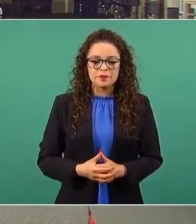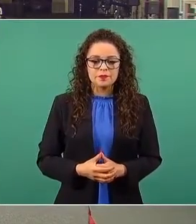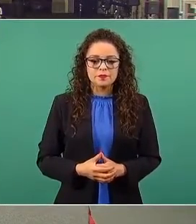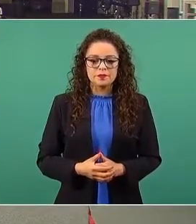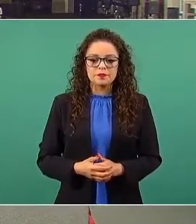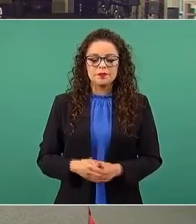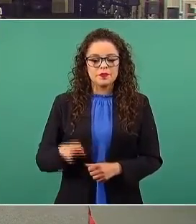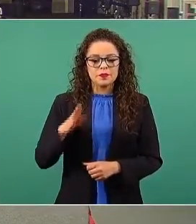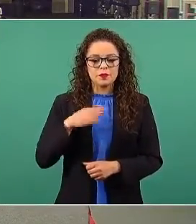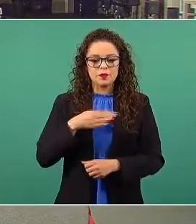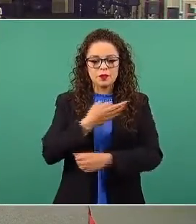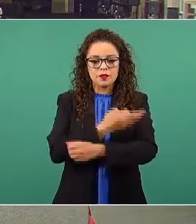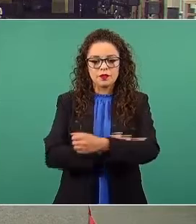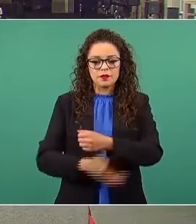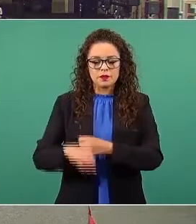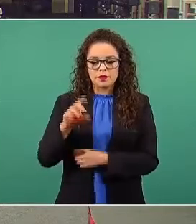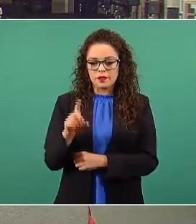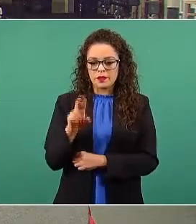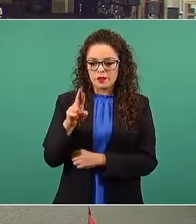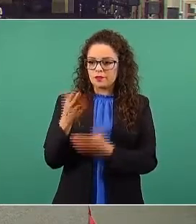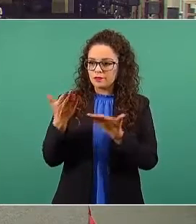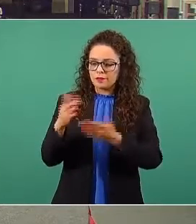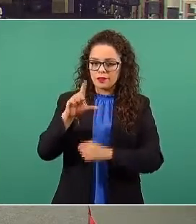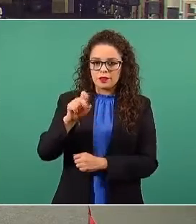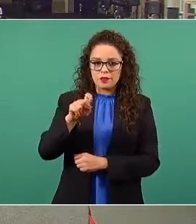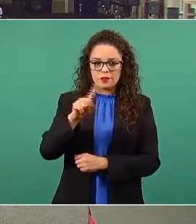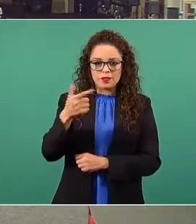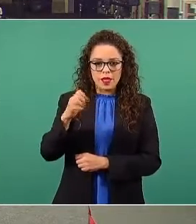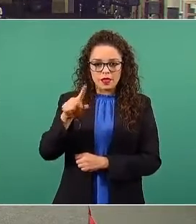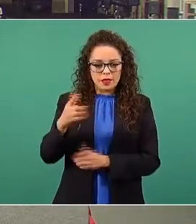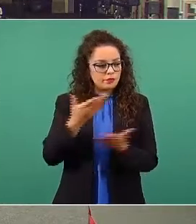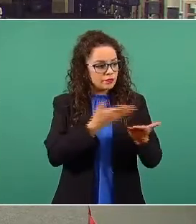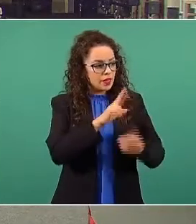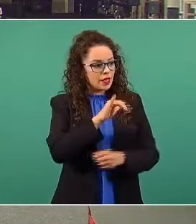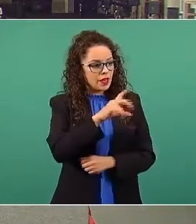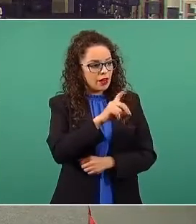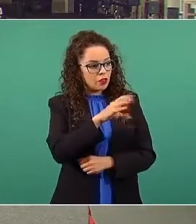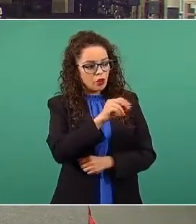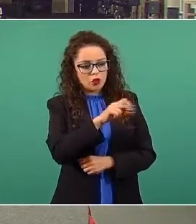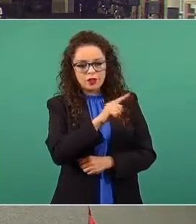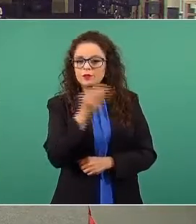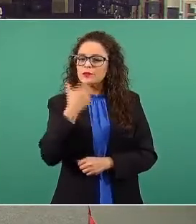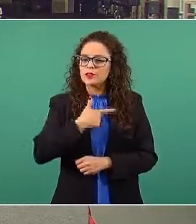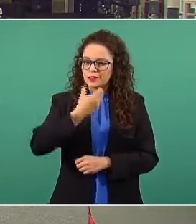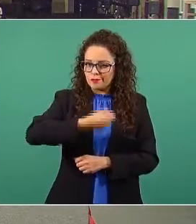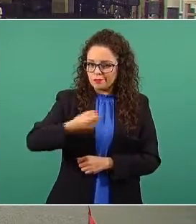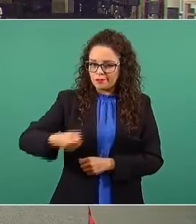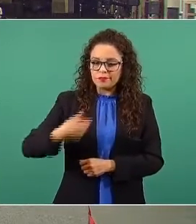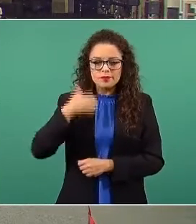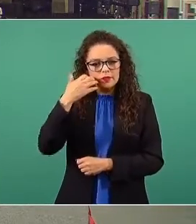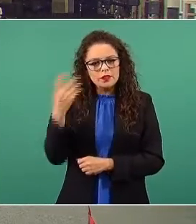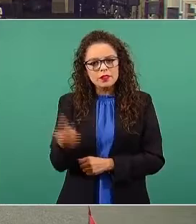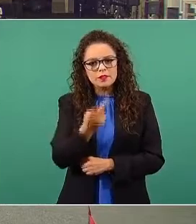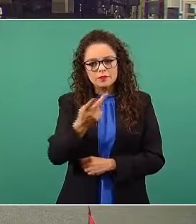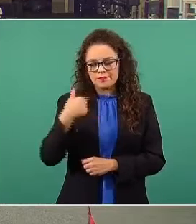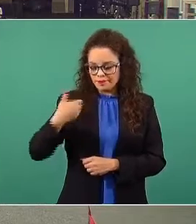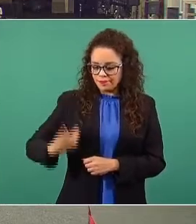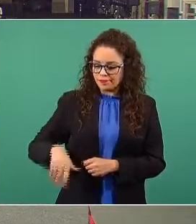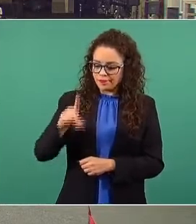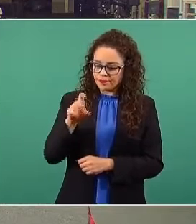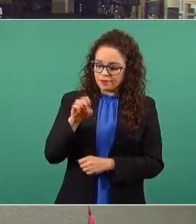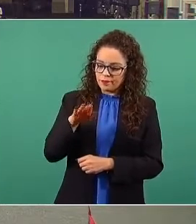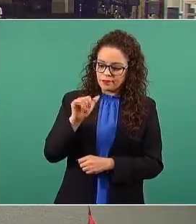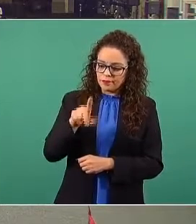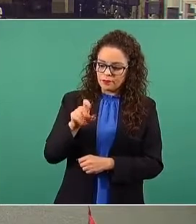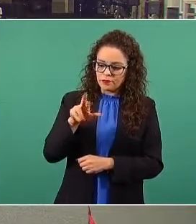Sí, buenas tardes, doctores López-Gatell y Ricardo Cortés. Un gusto en saludarlos. Una pregunta, Demián Duarte, del canal Sonora